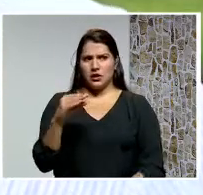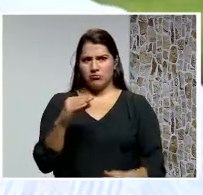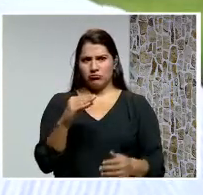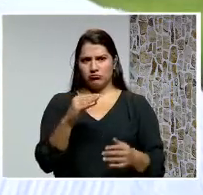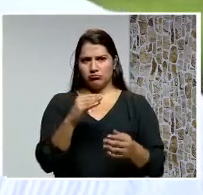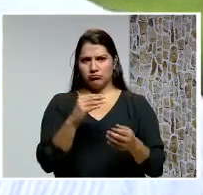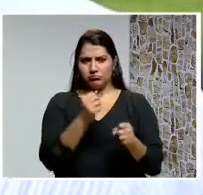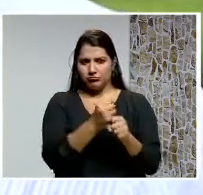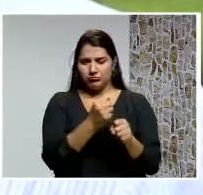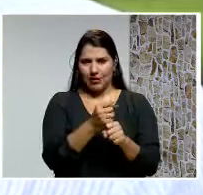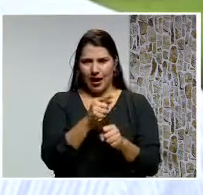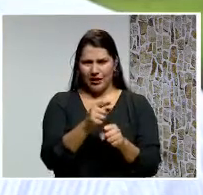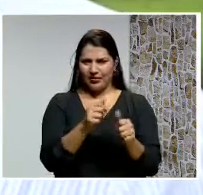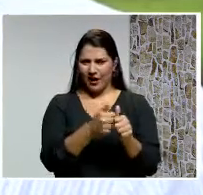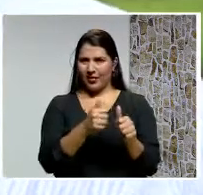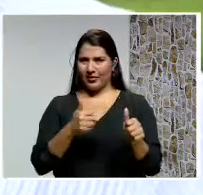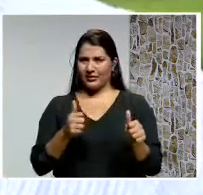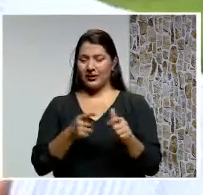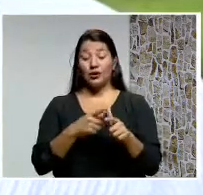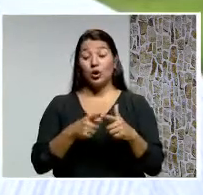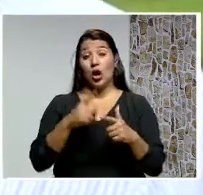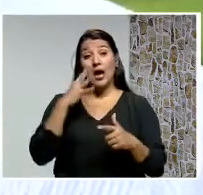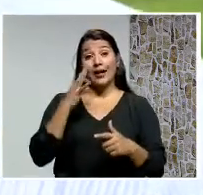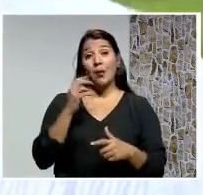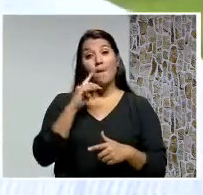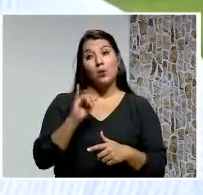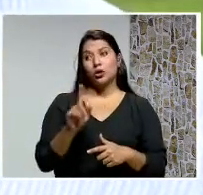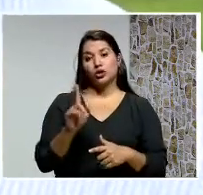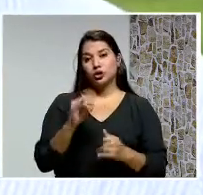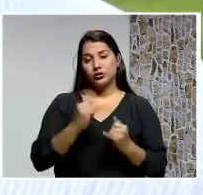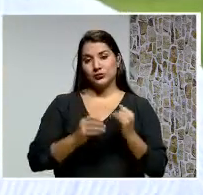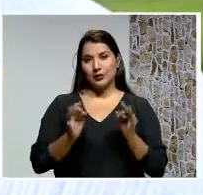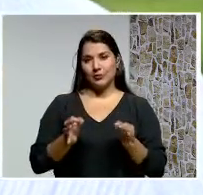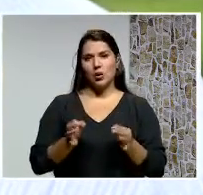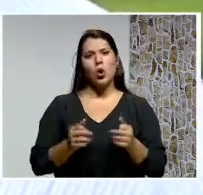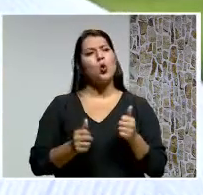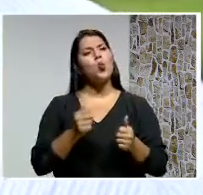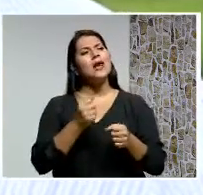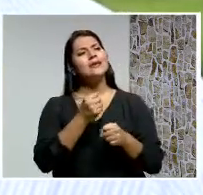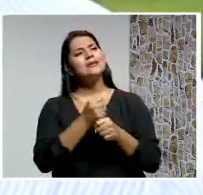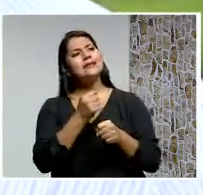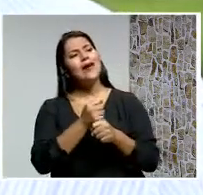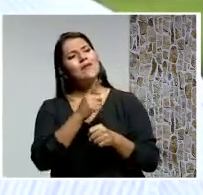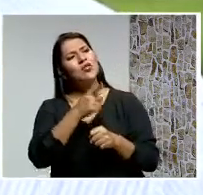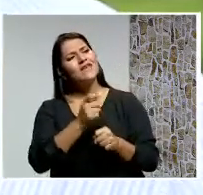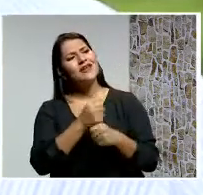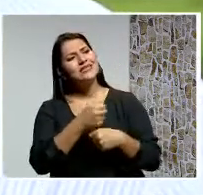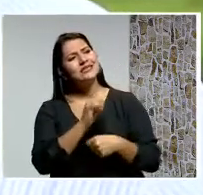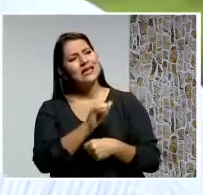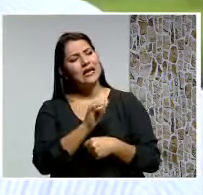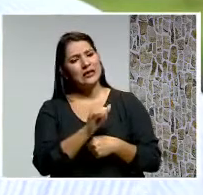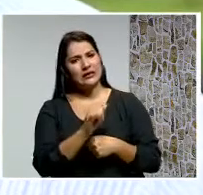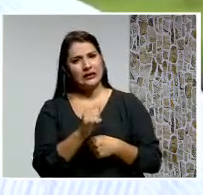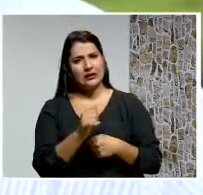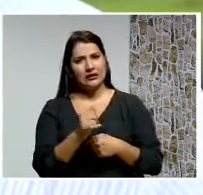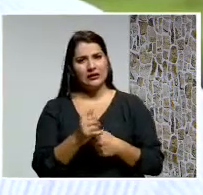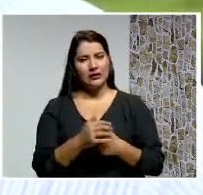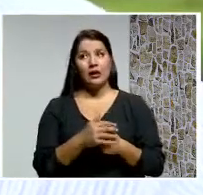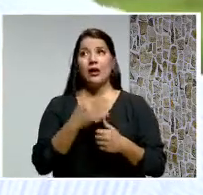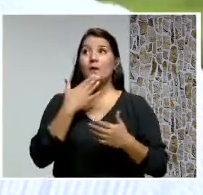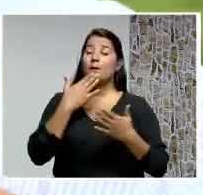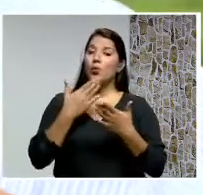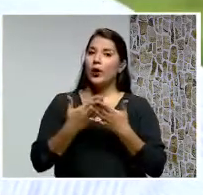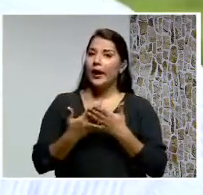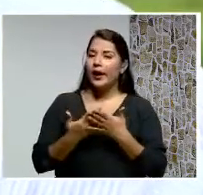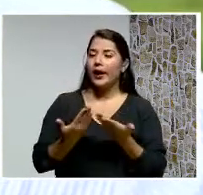y creemos que por esa razón no salieron a tiempo. ¿Qué tipo de obras tienen que hacerse adicionales en esos dos sectores?